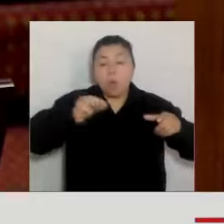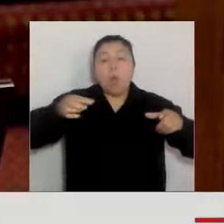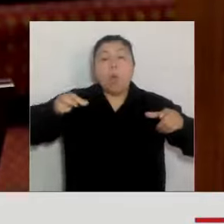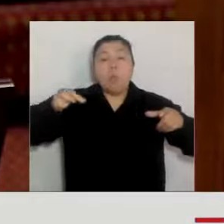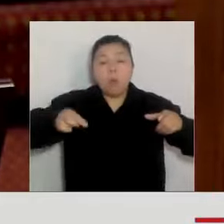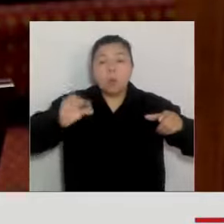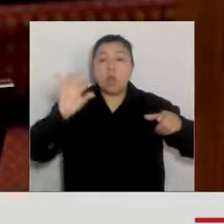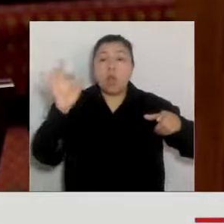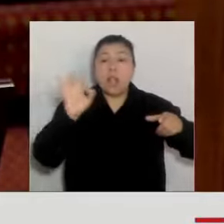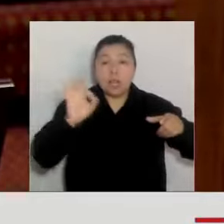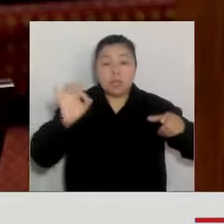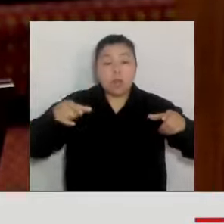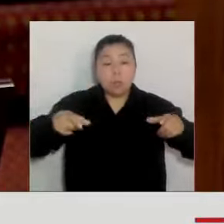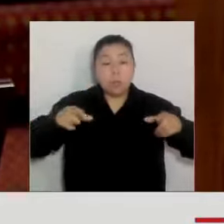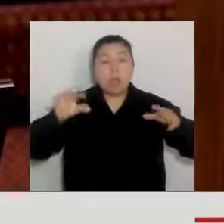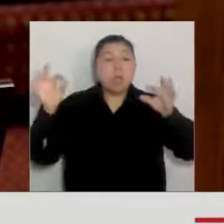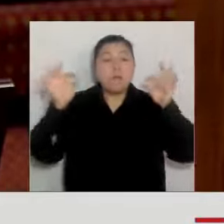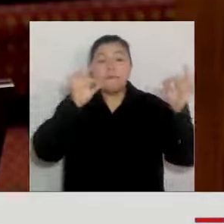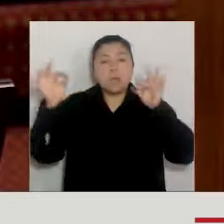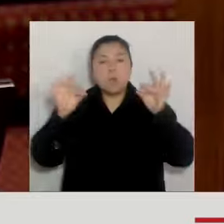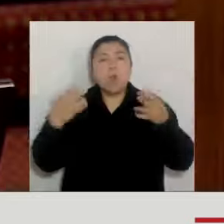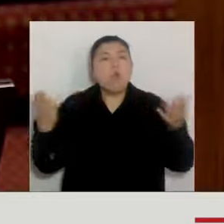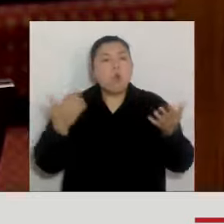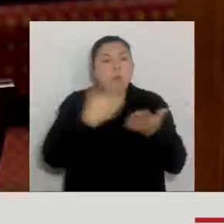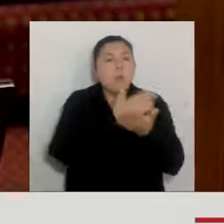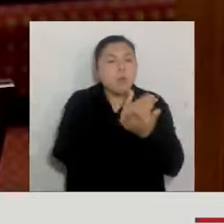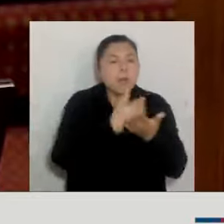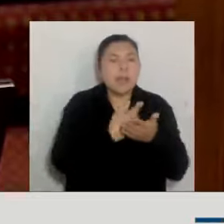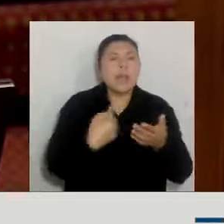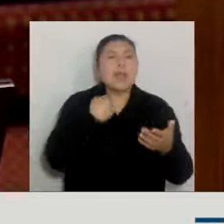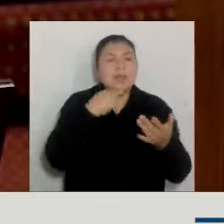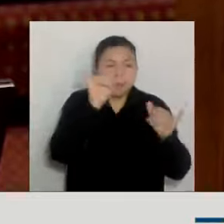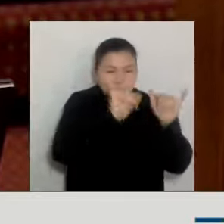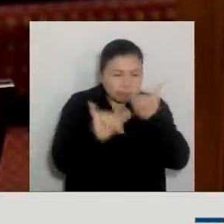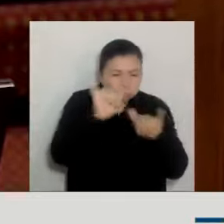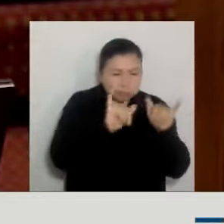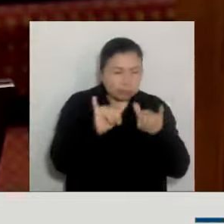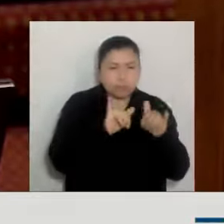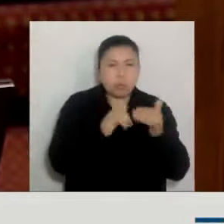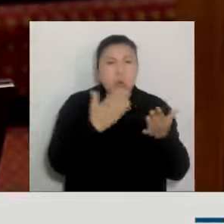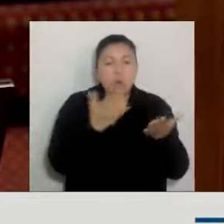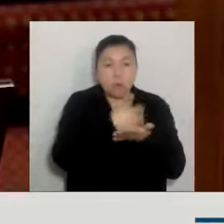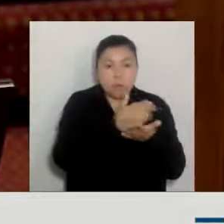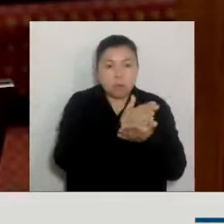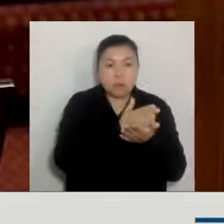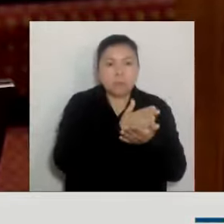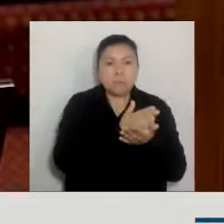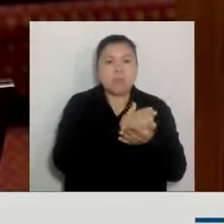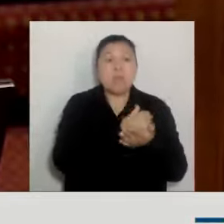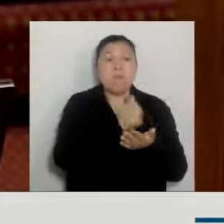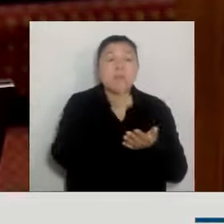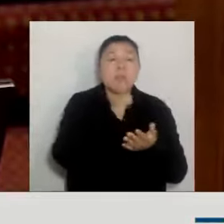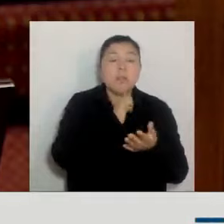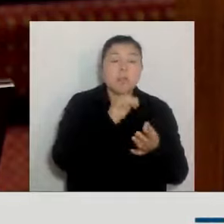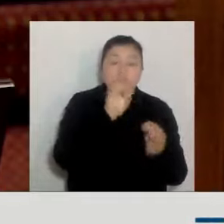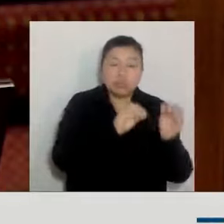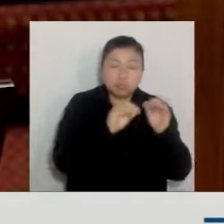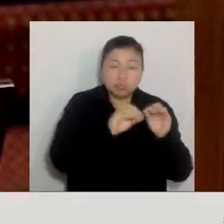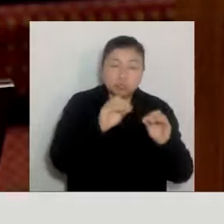tallarin cómo lo produjeron qué químicos se aplicaron hubo carencia o no en el